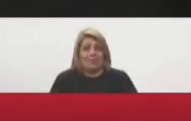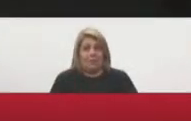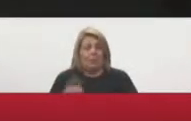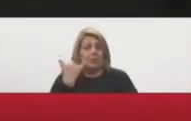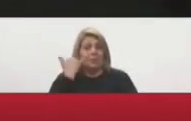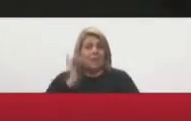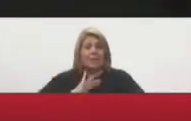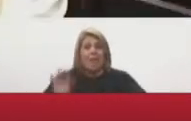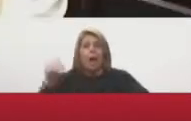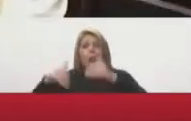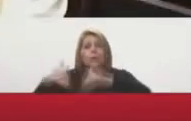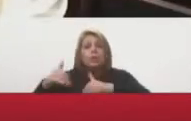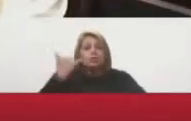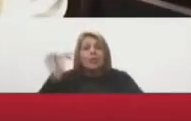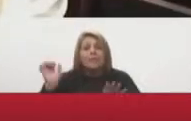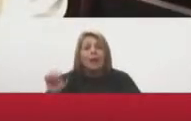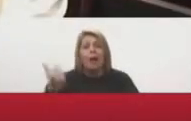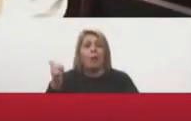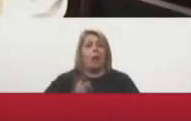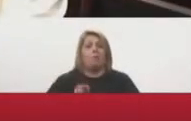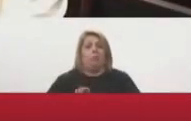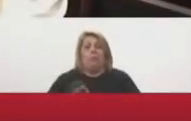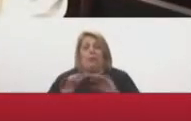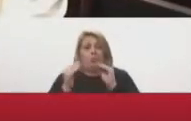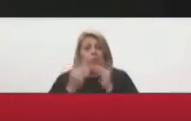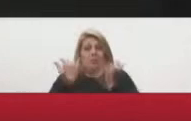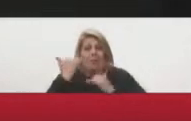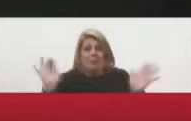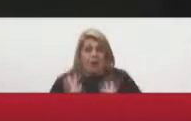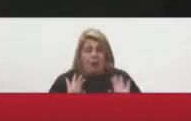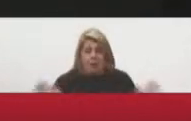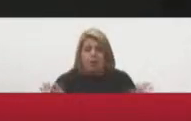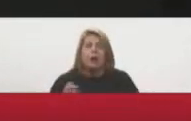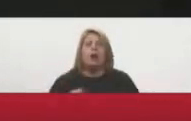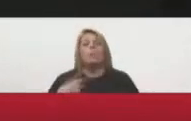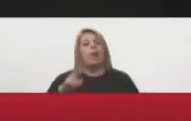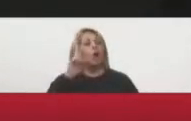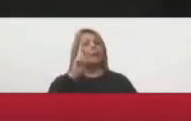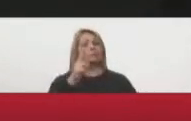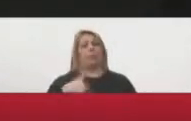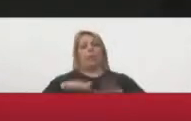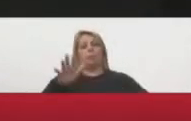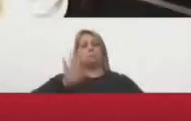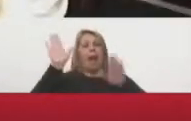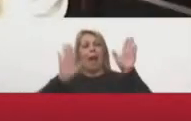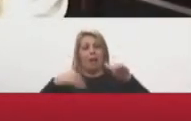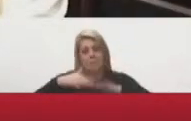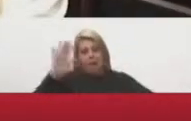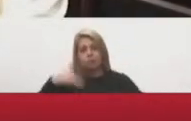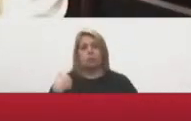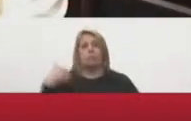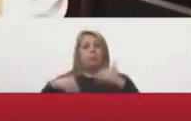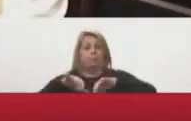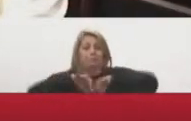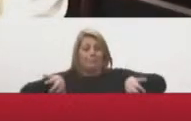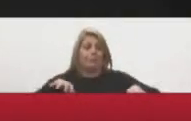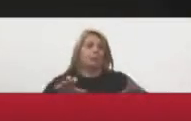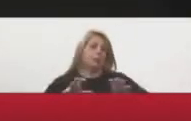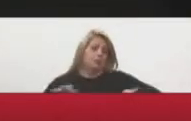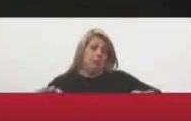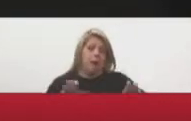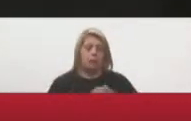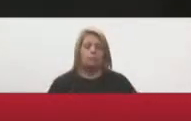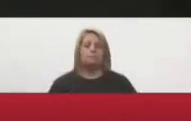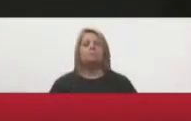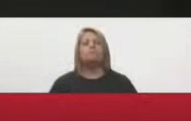la votación, no tiene nada. Si tienen los números, ganarán la votación, pero respeten la mayoría para que el pliego se vote por separado. Sí,